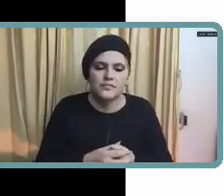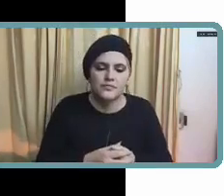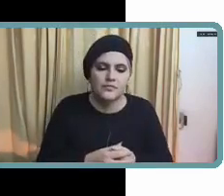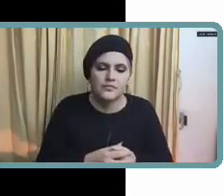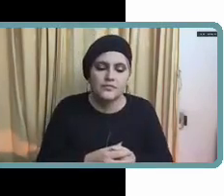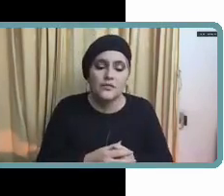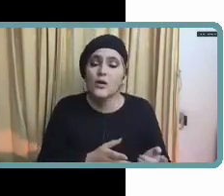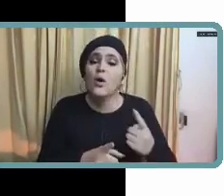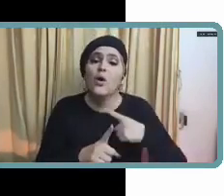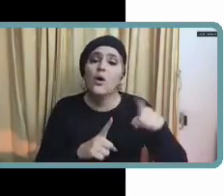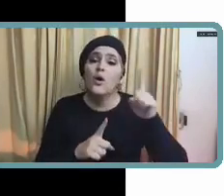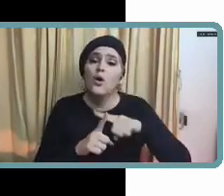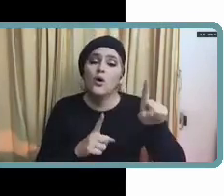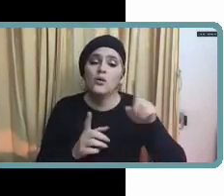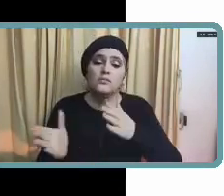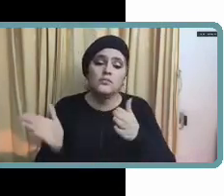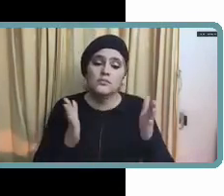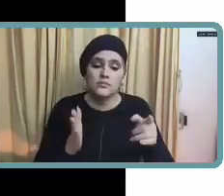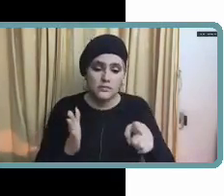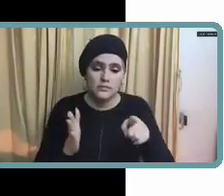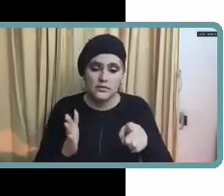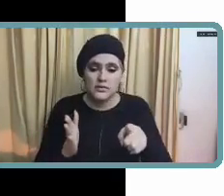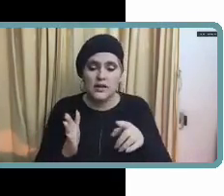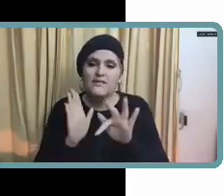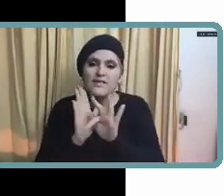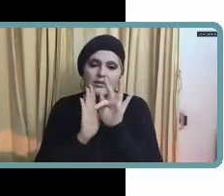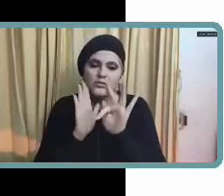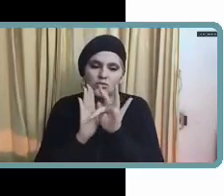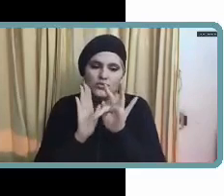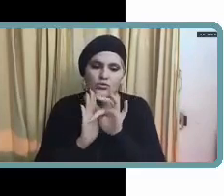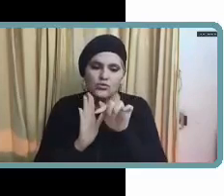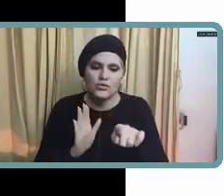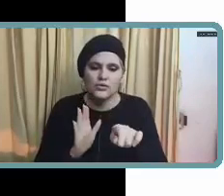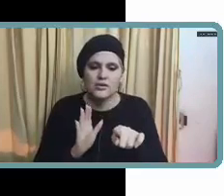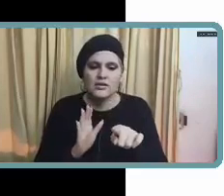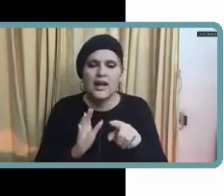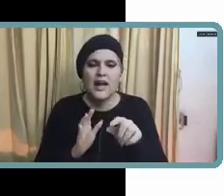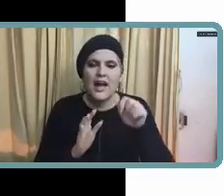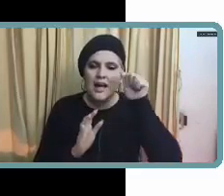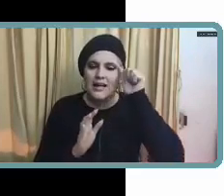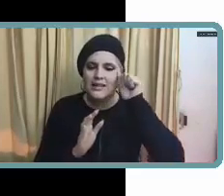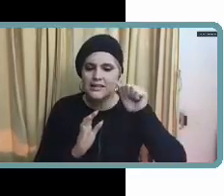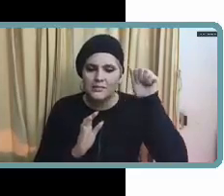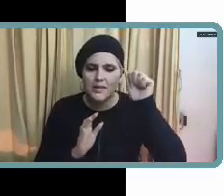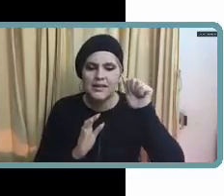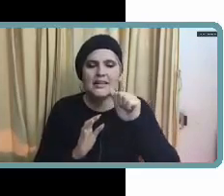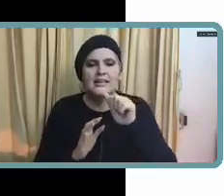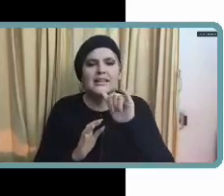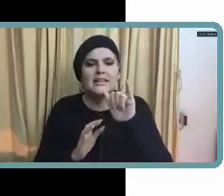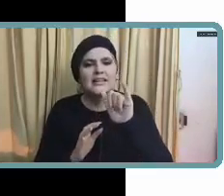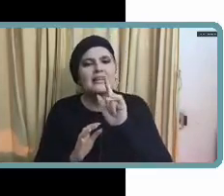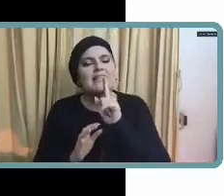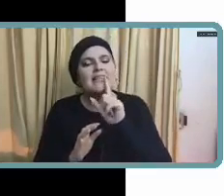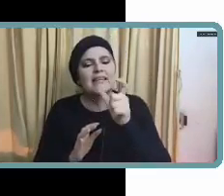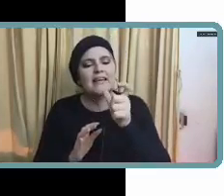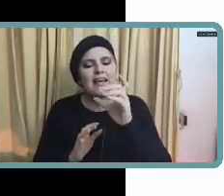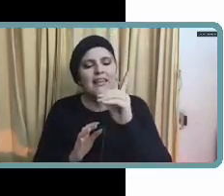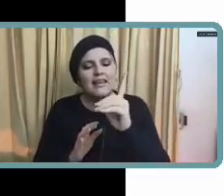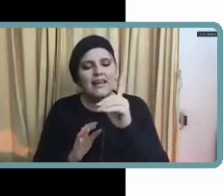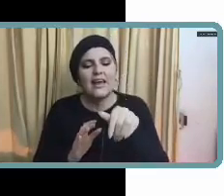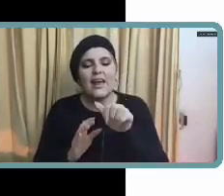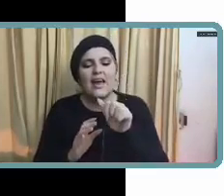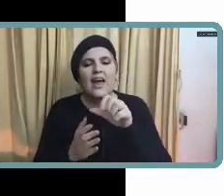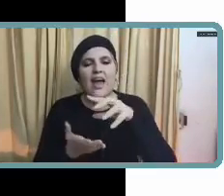acá, este es un Facebook Live que hizo Asperger y Tejeda Arica, junto con Anita Carvajal, la